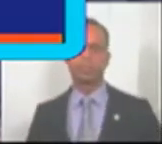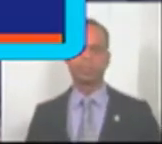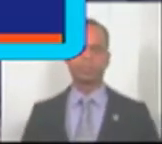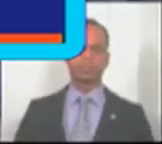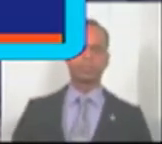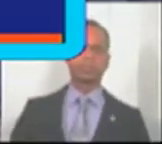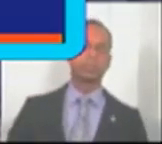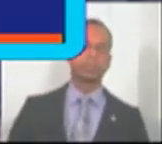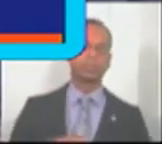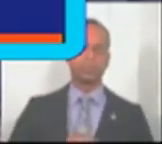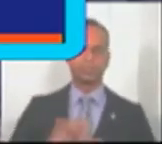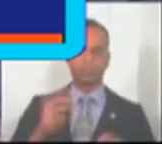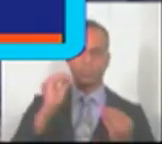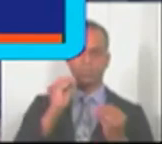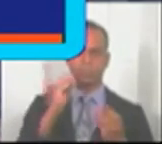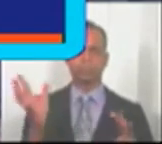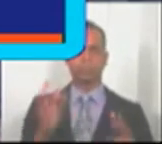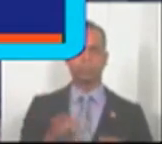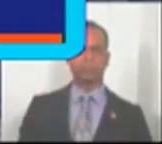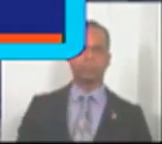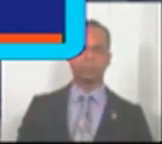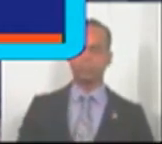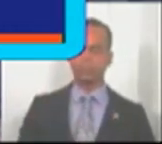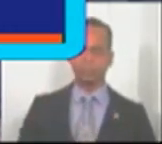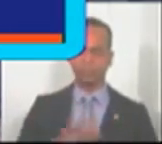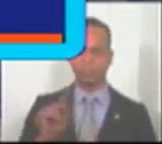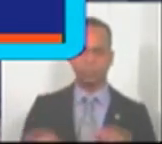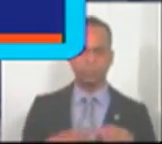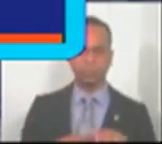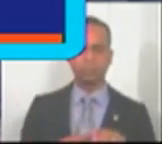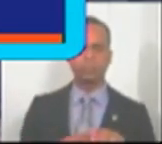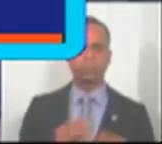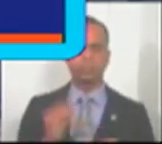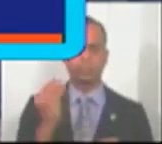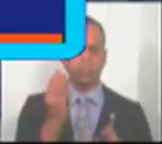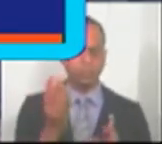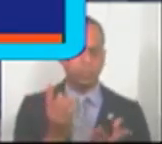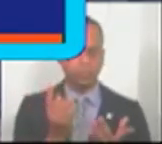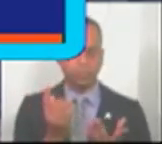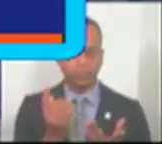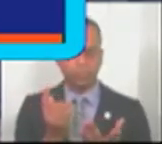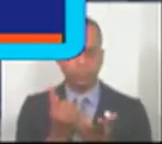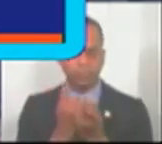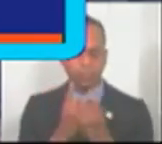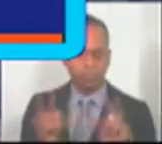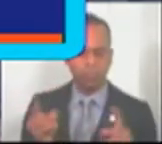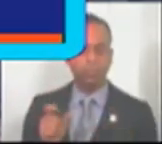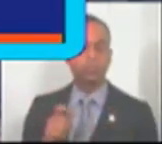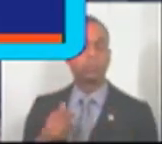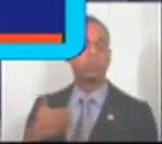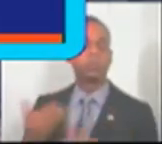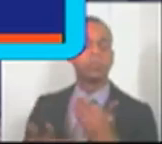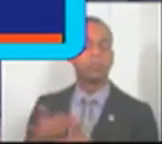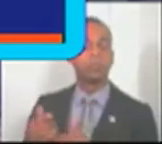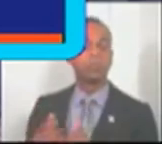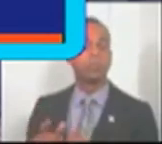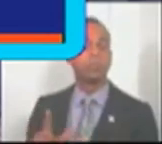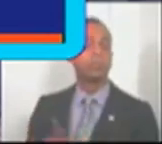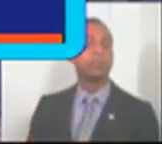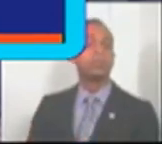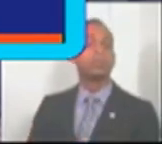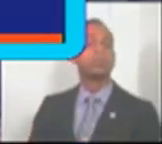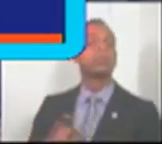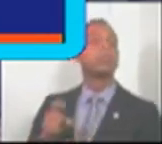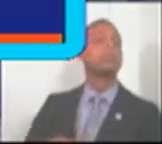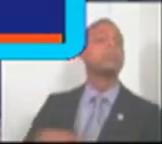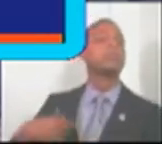misma lucha de conquistar la democracia. Un proceso largo. Salíamos, tiempo